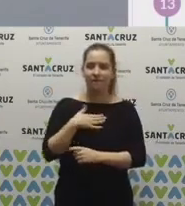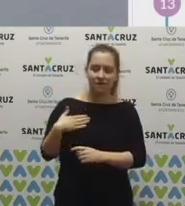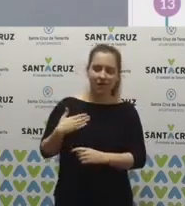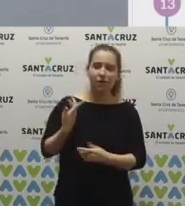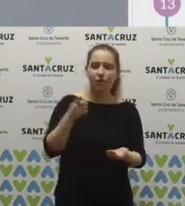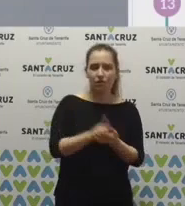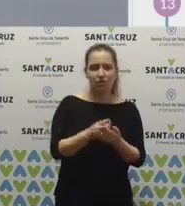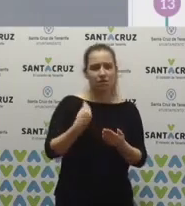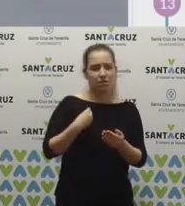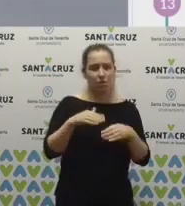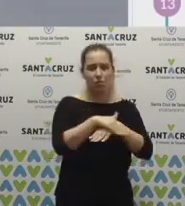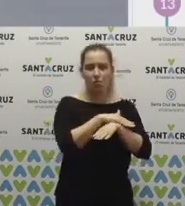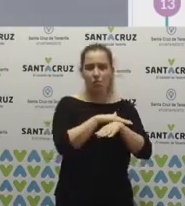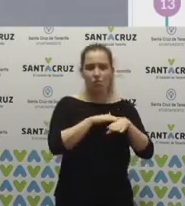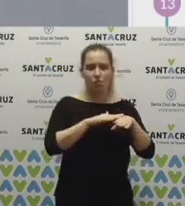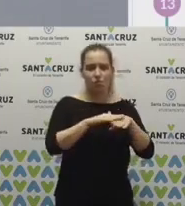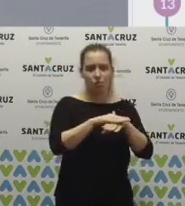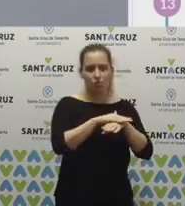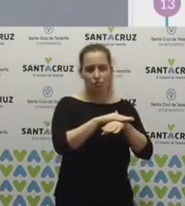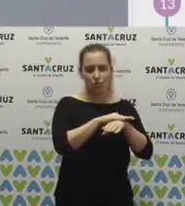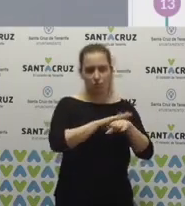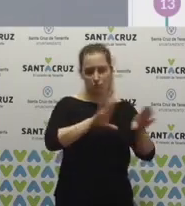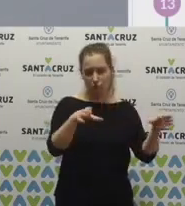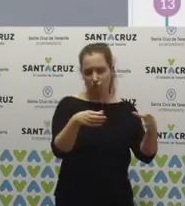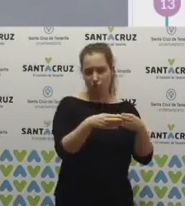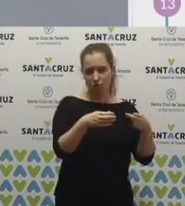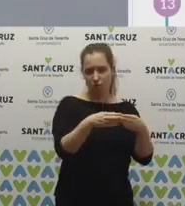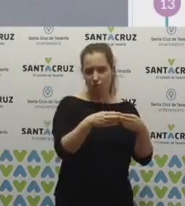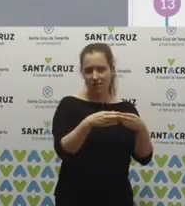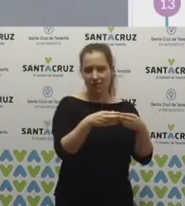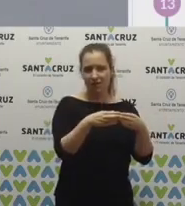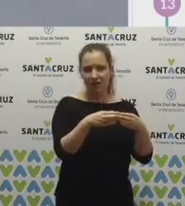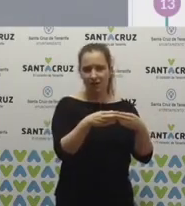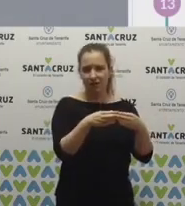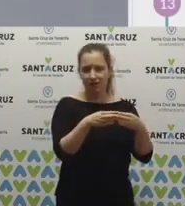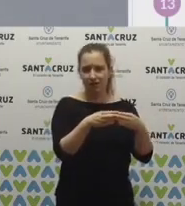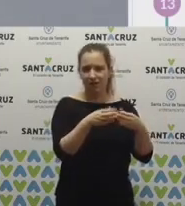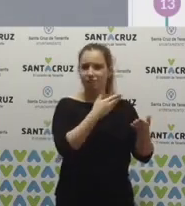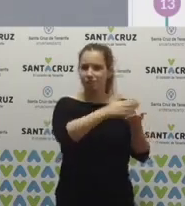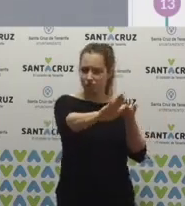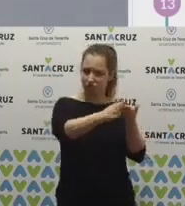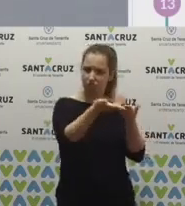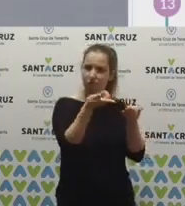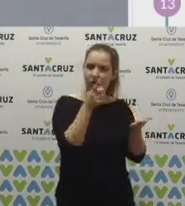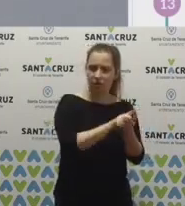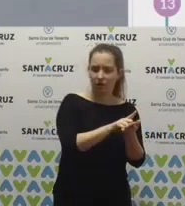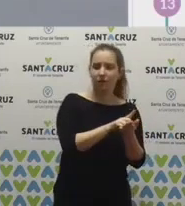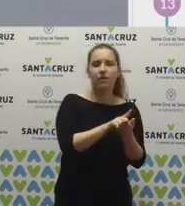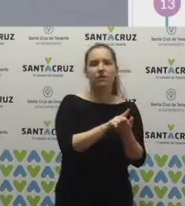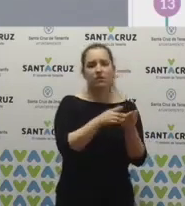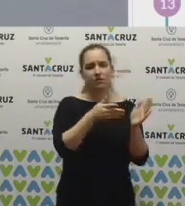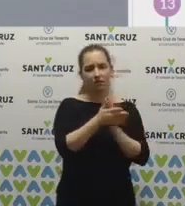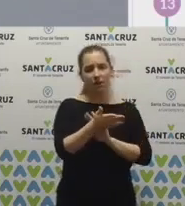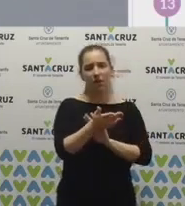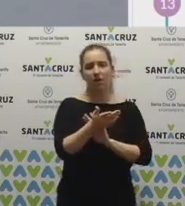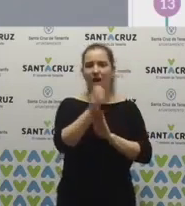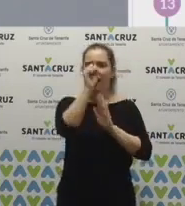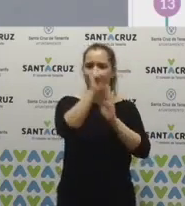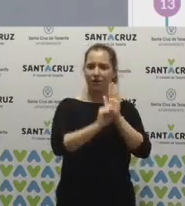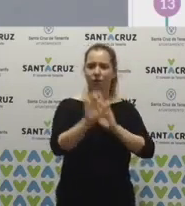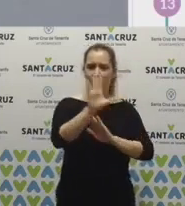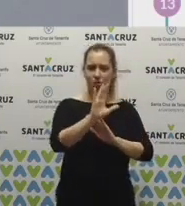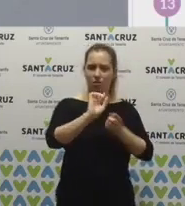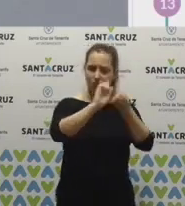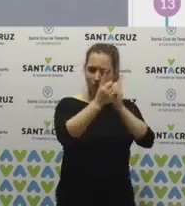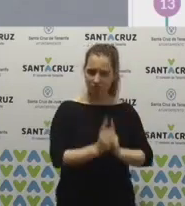que apruebe que haya un órgano esta situación social municipal que se convoque que modifiquemos ese artículo 5 para que